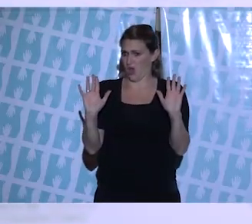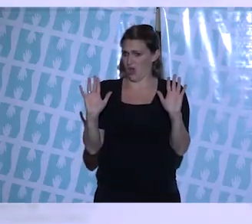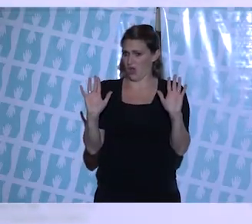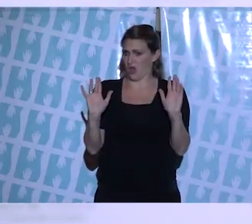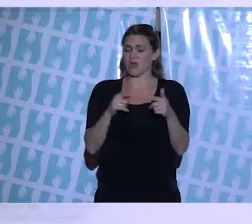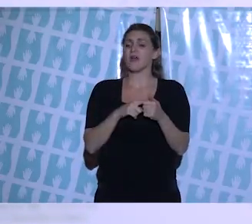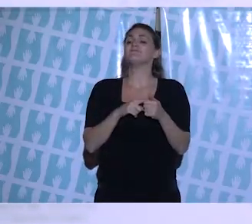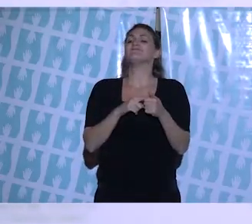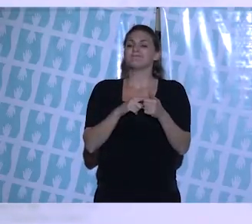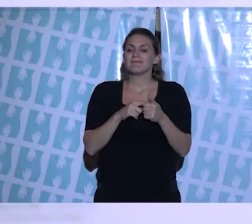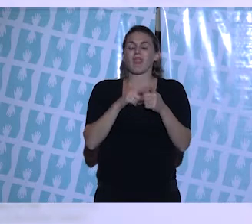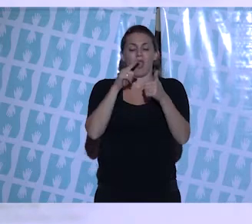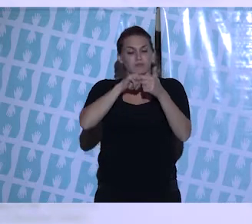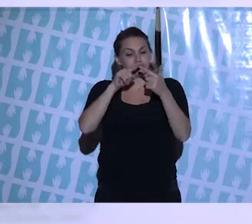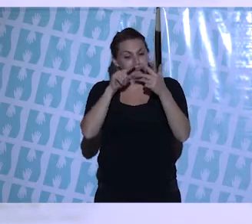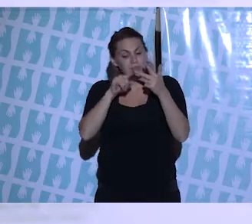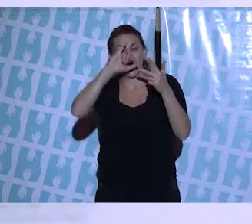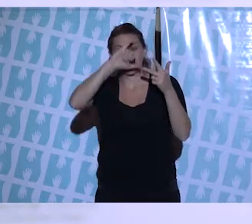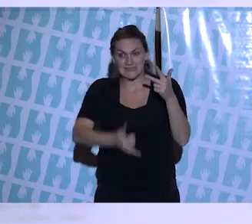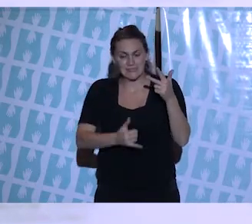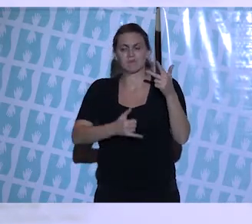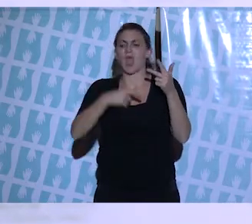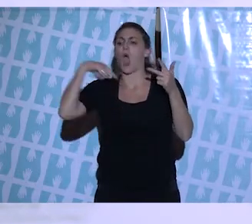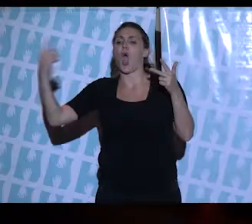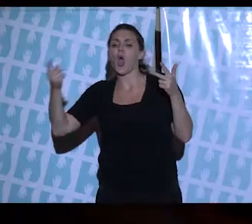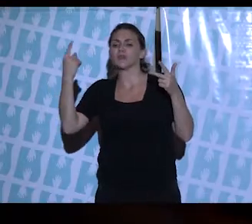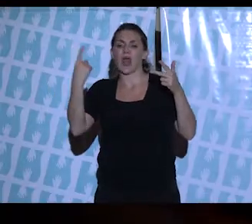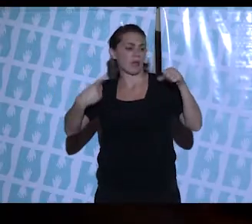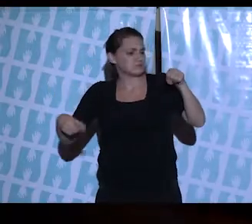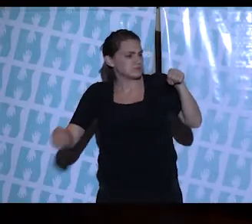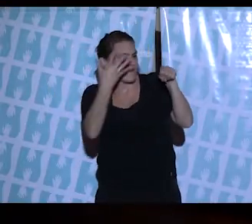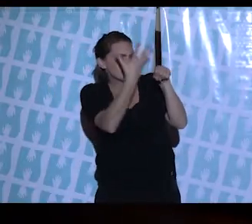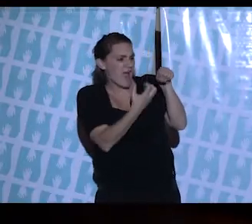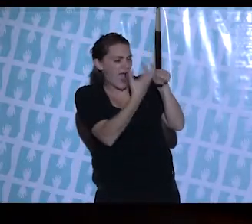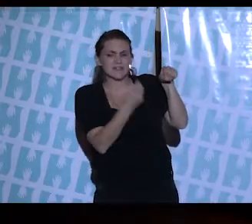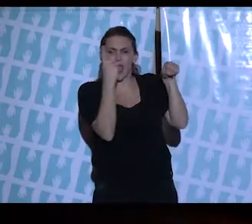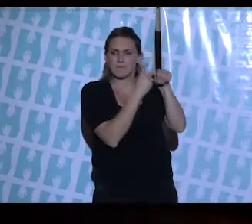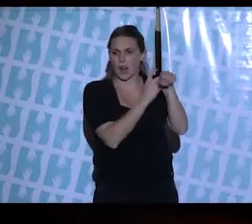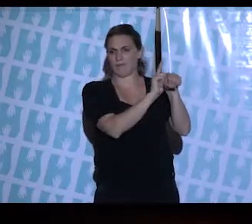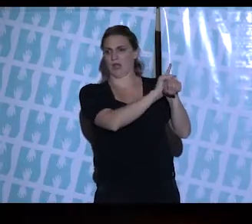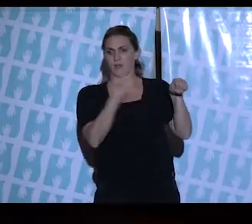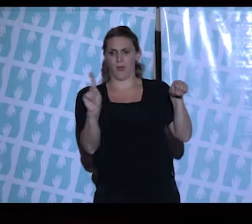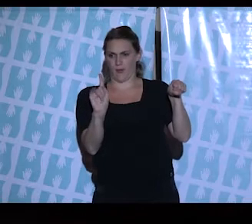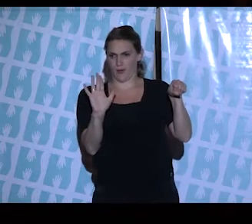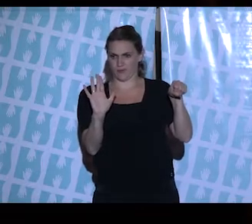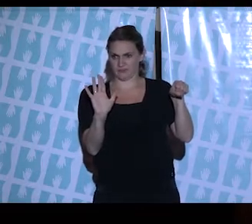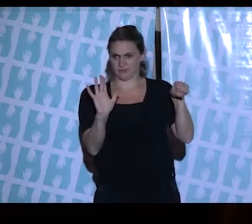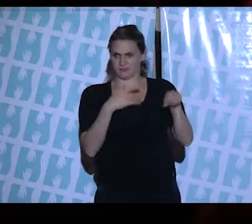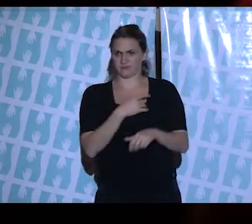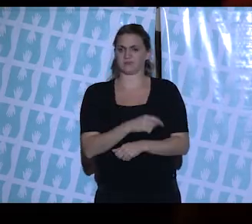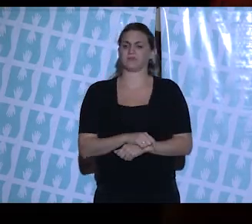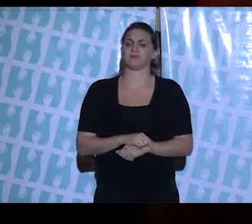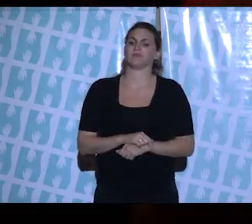ninguna otra anomalía en el paciente. Y el tercer elemento, o sea,